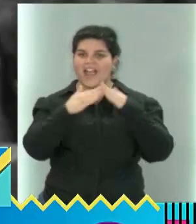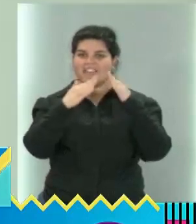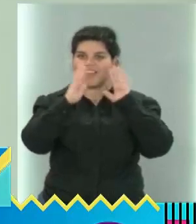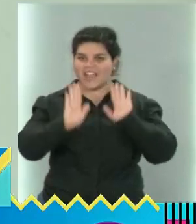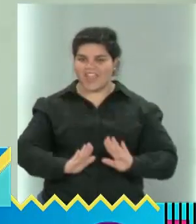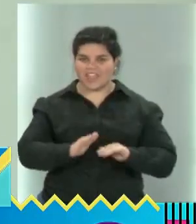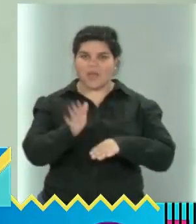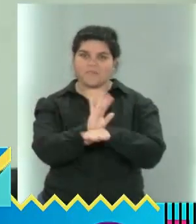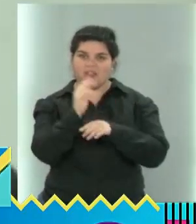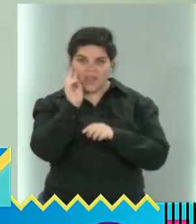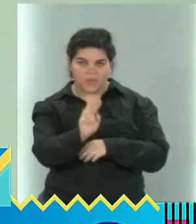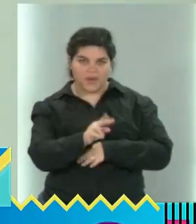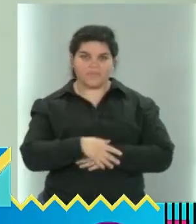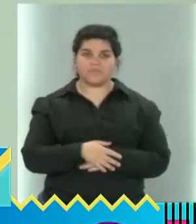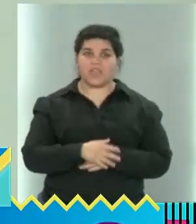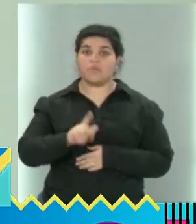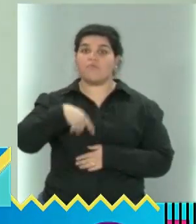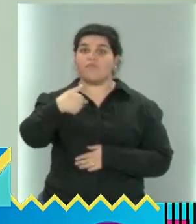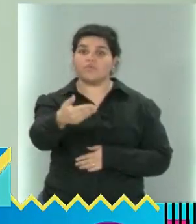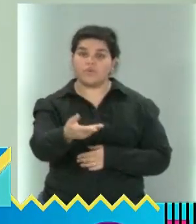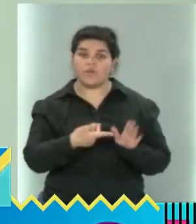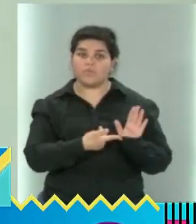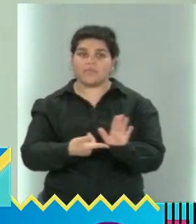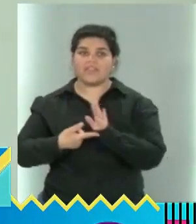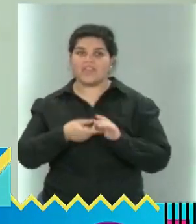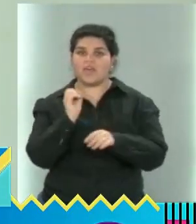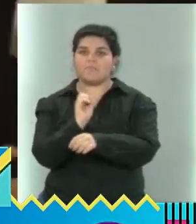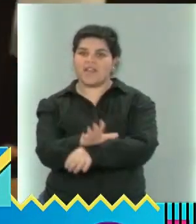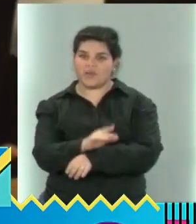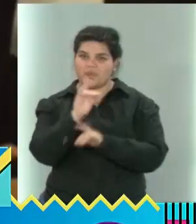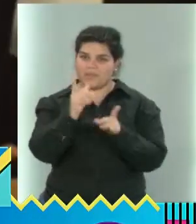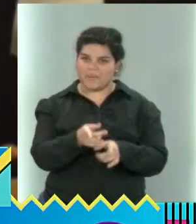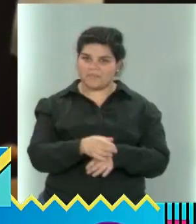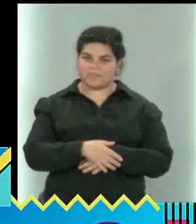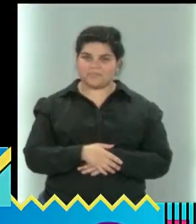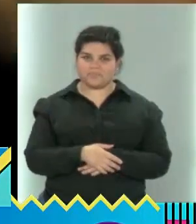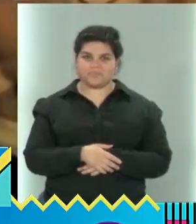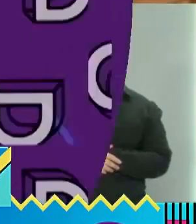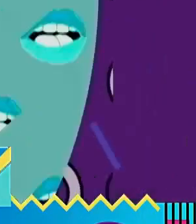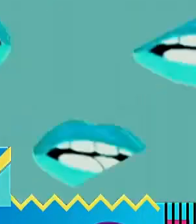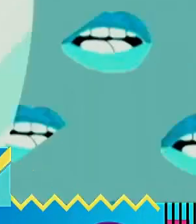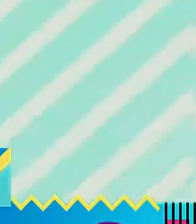película. Las próximas recomendaciones van a estar de película.